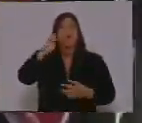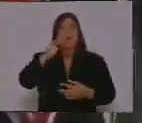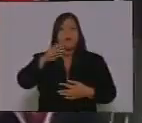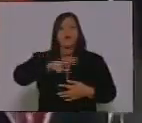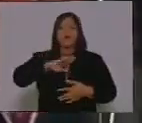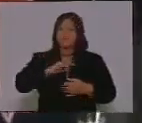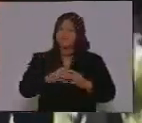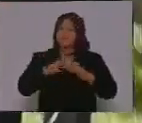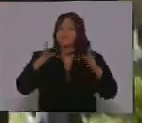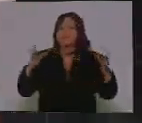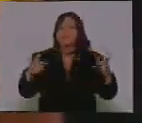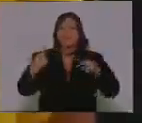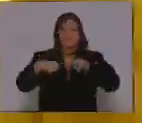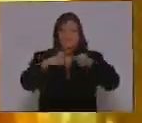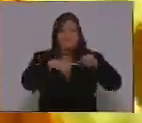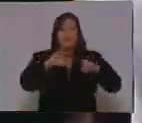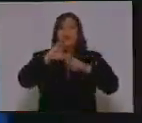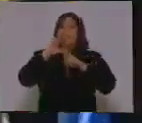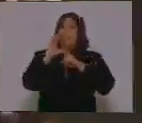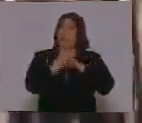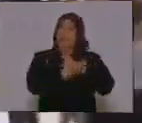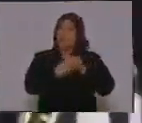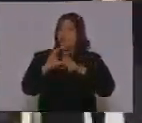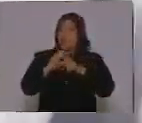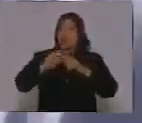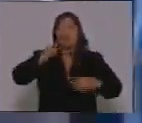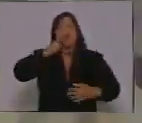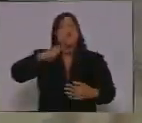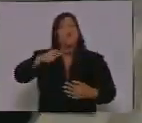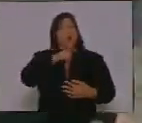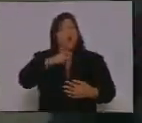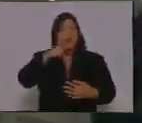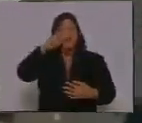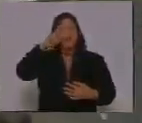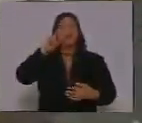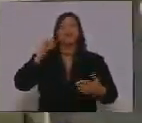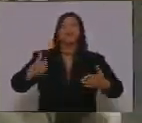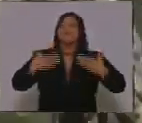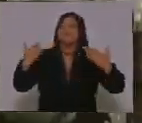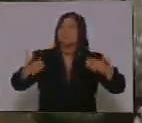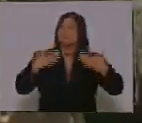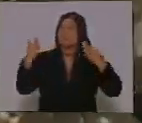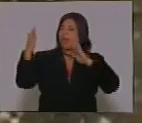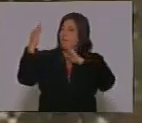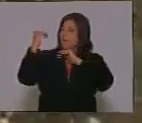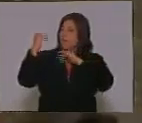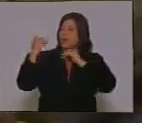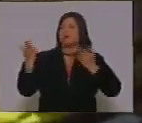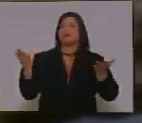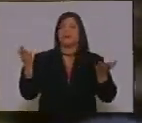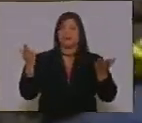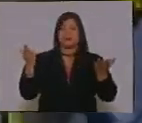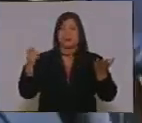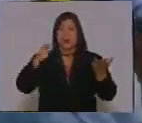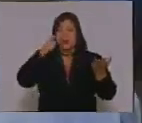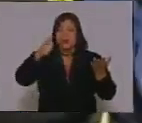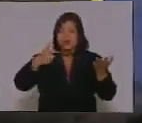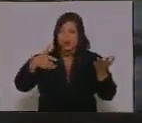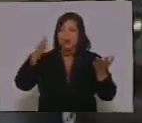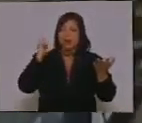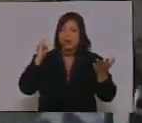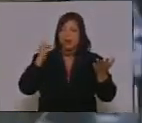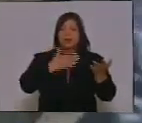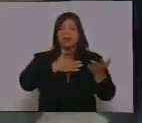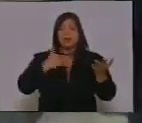una gran diversidad cultural, somos un pueblo que apuesta a la alegría, a la esperanza, y somos un pueblo que